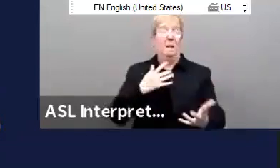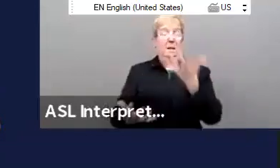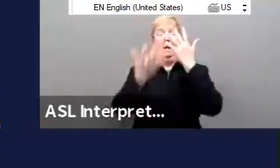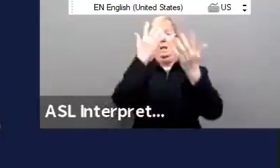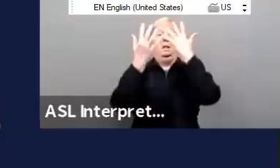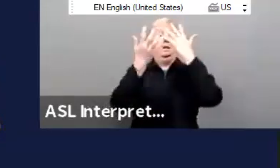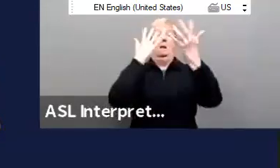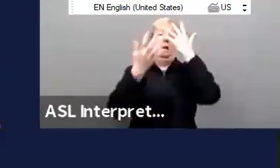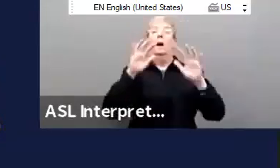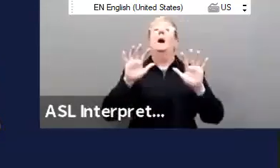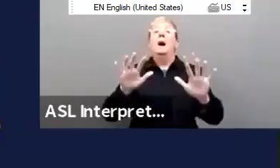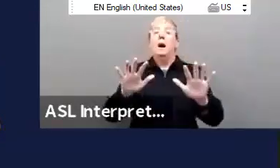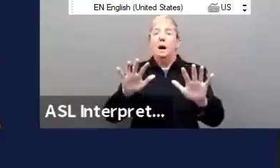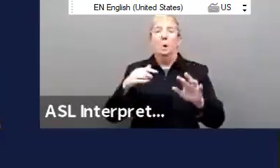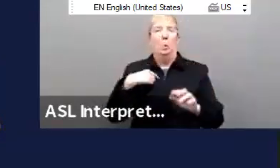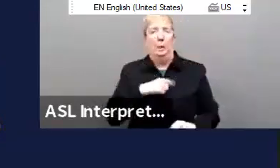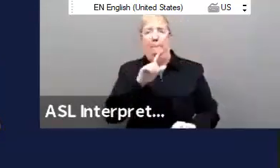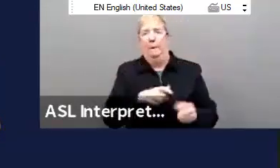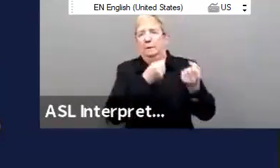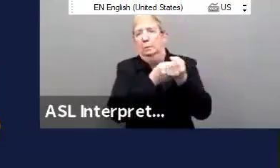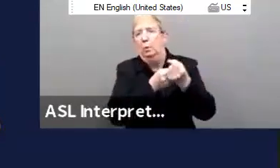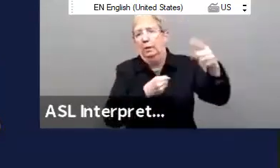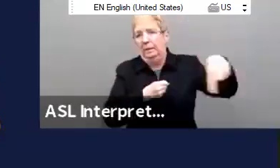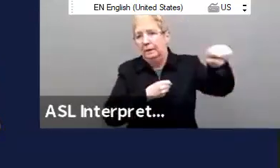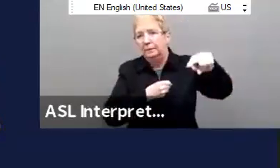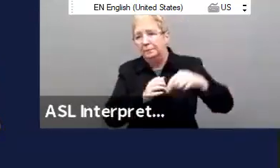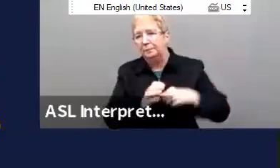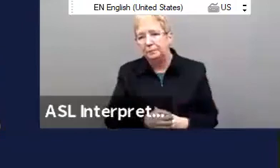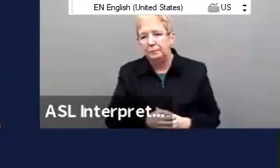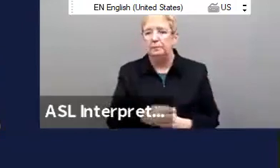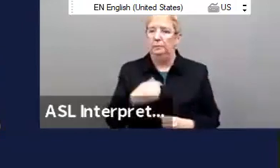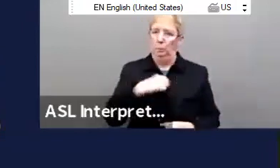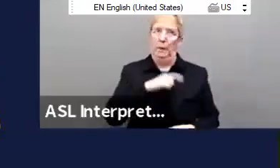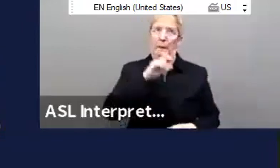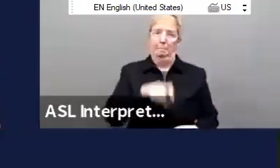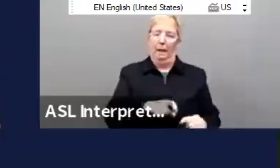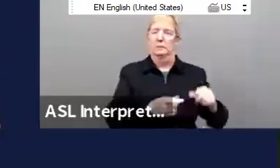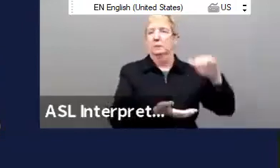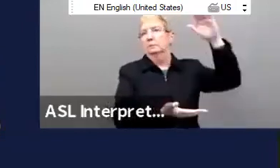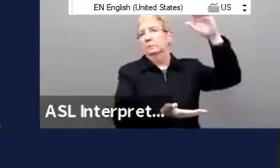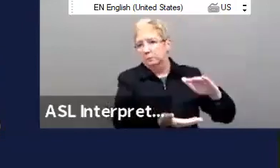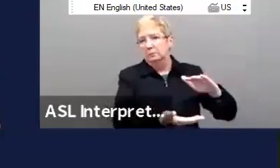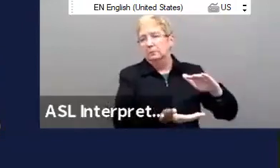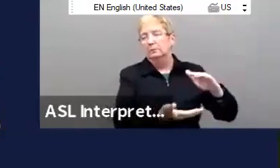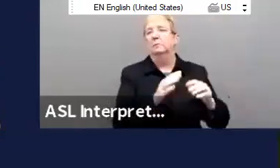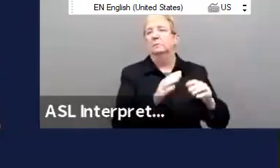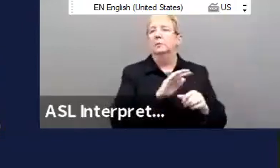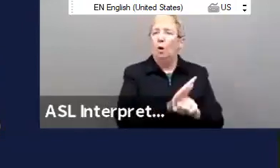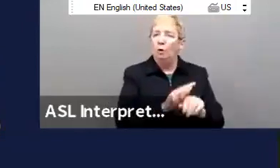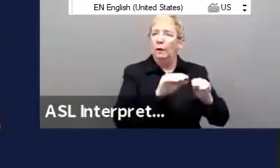de sus amigos, de sus familiares, y también todos estos trabajadores sanitarios que durante casi 2 años no han tenido un